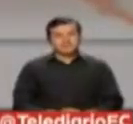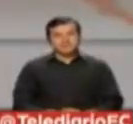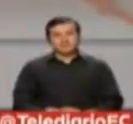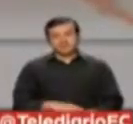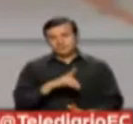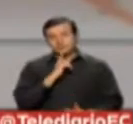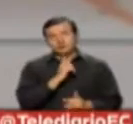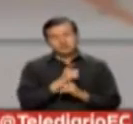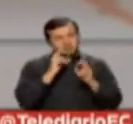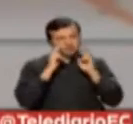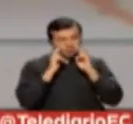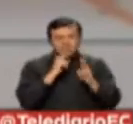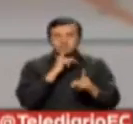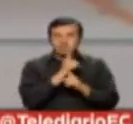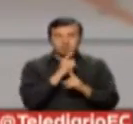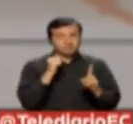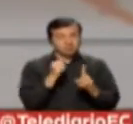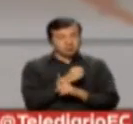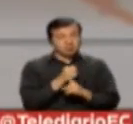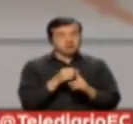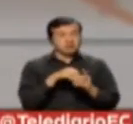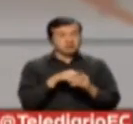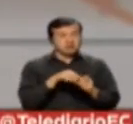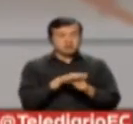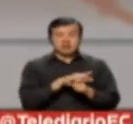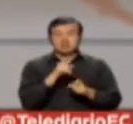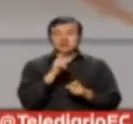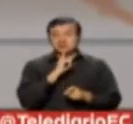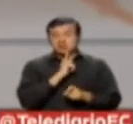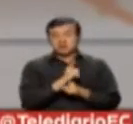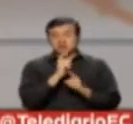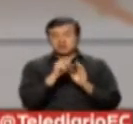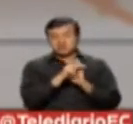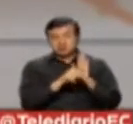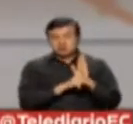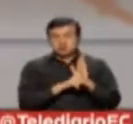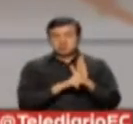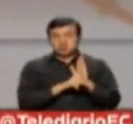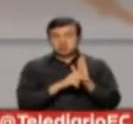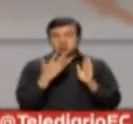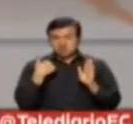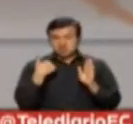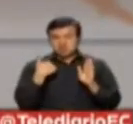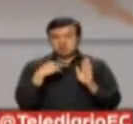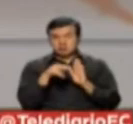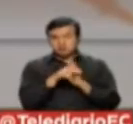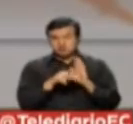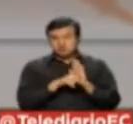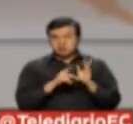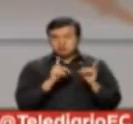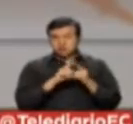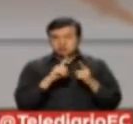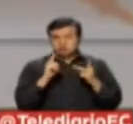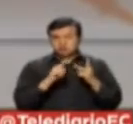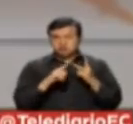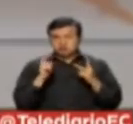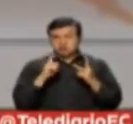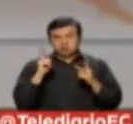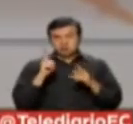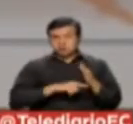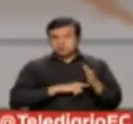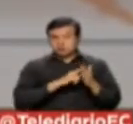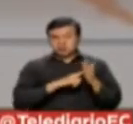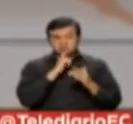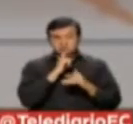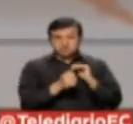primero se reconoce la existencia y por lo tanto tiene que haber protocolos de reacción hay protocolos de reacción no se puede